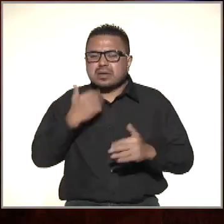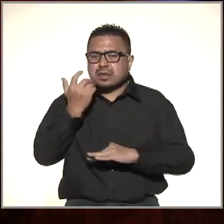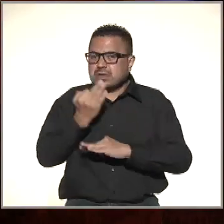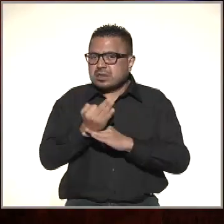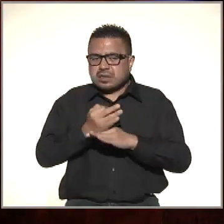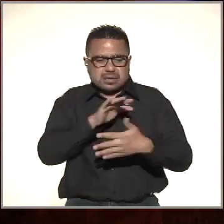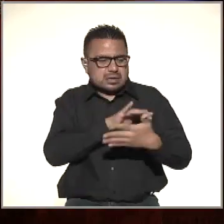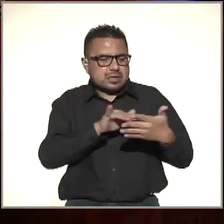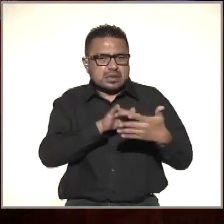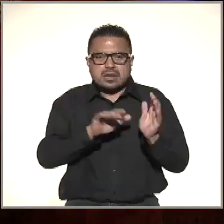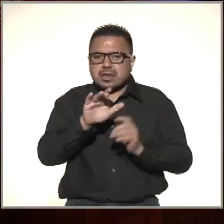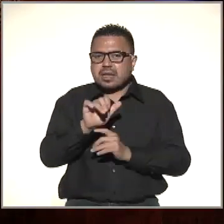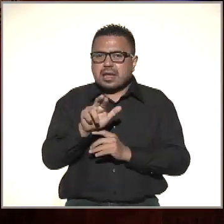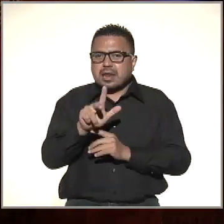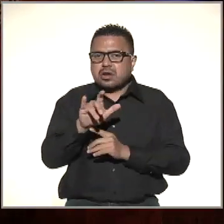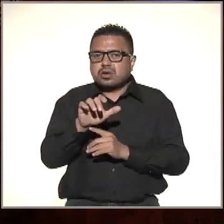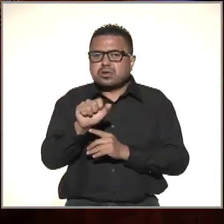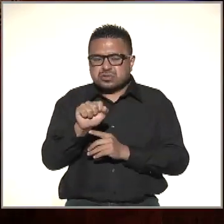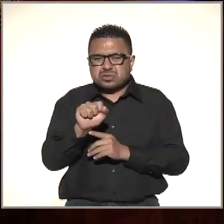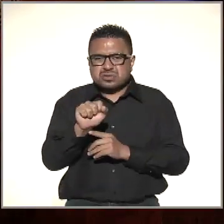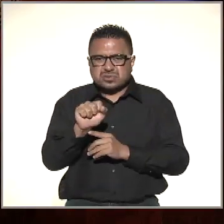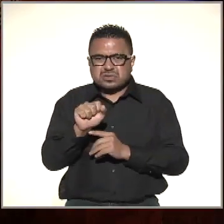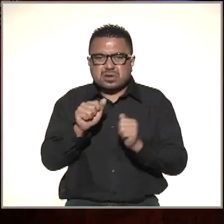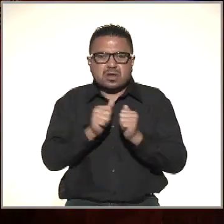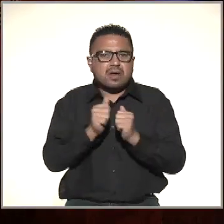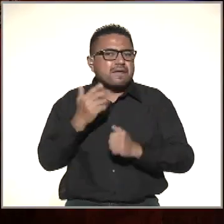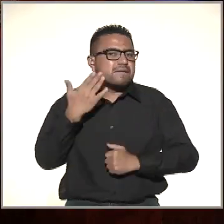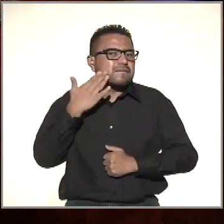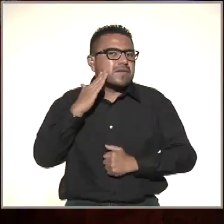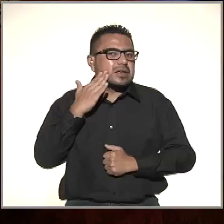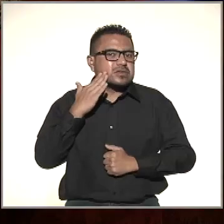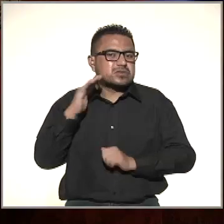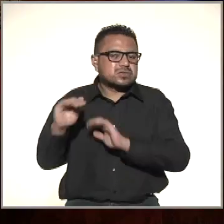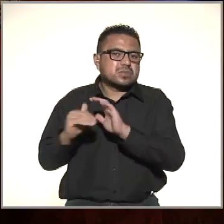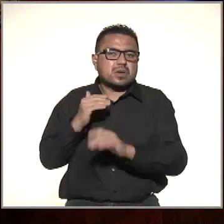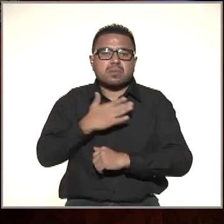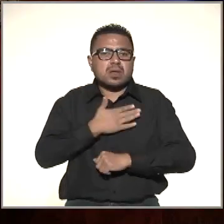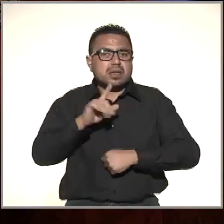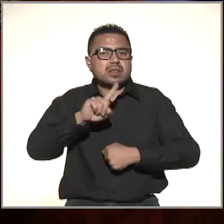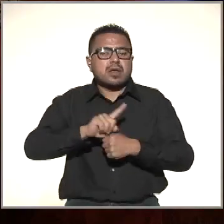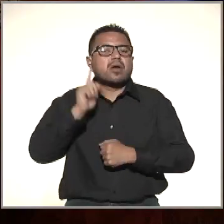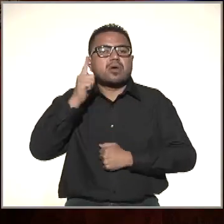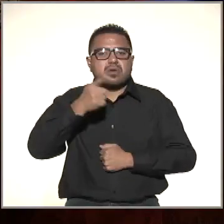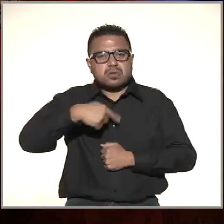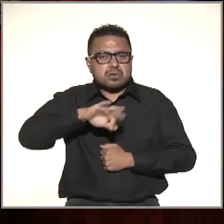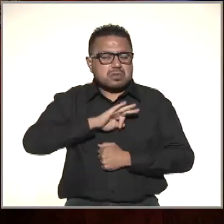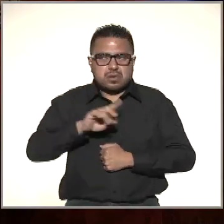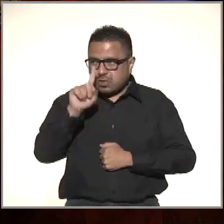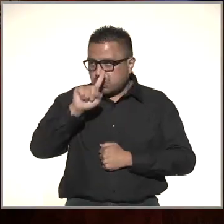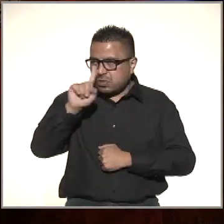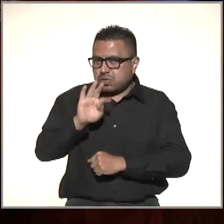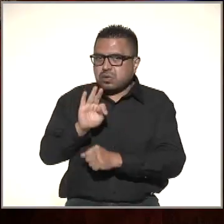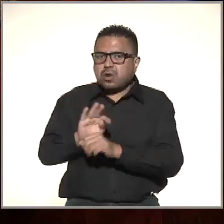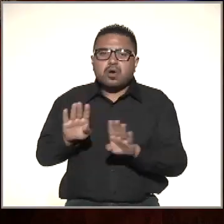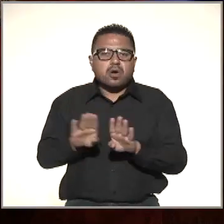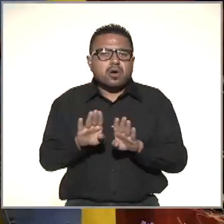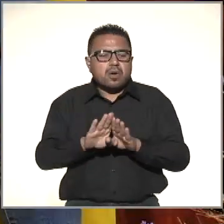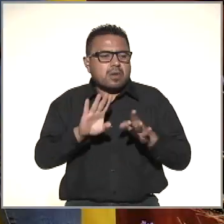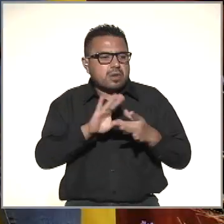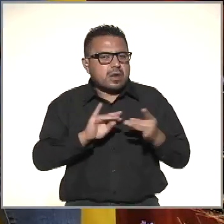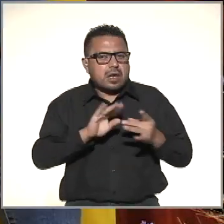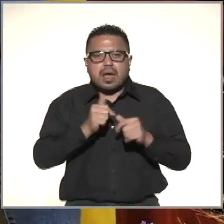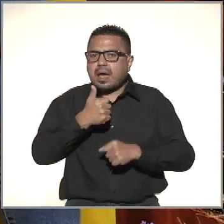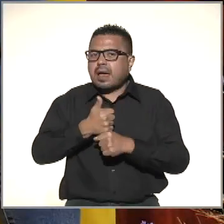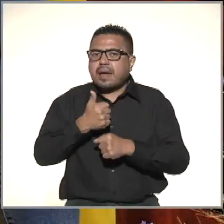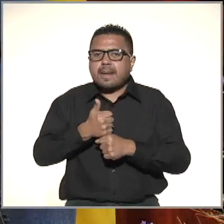de Carlos Alberto, que nos llegó a través de Facebook. Buen día, ojalá puedan dar consejos de cómo pueden hablar los abuelos